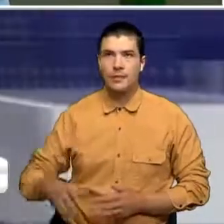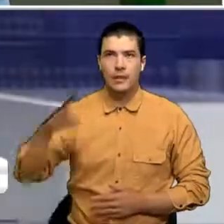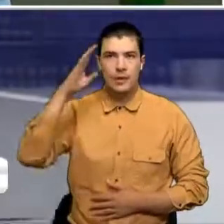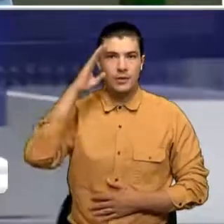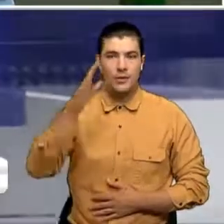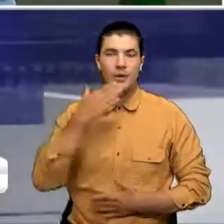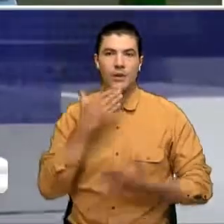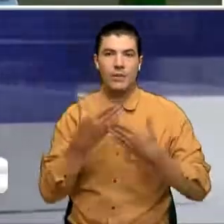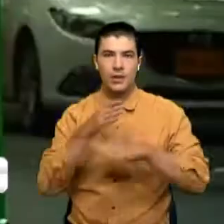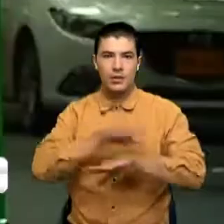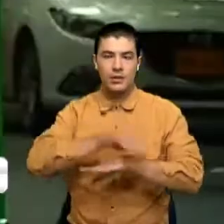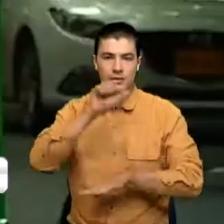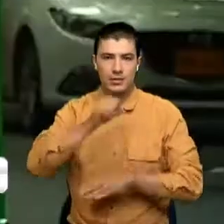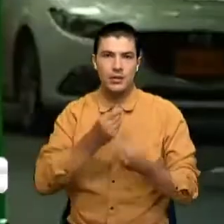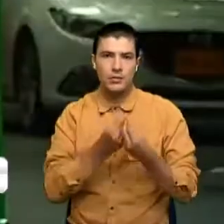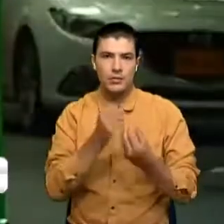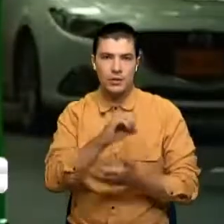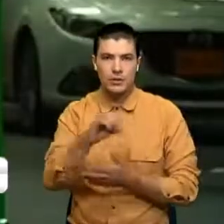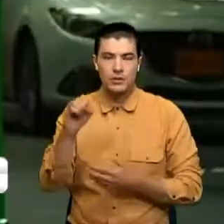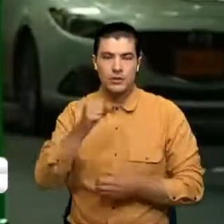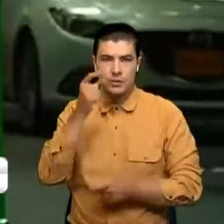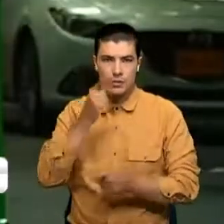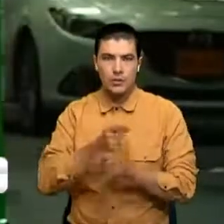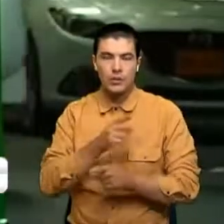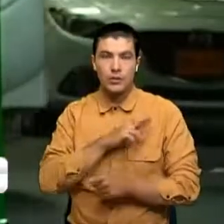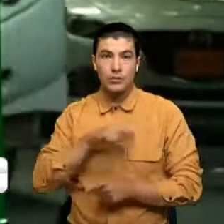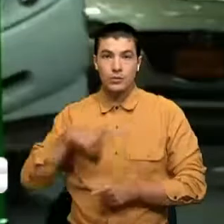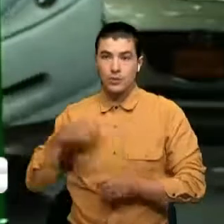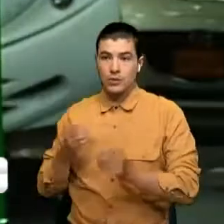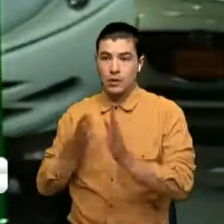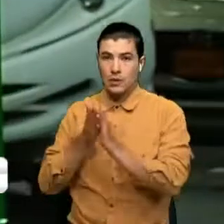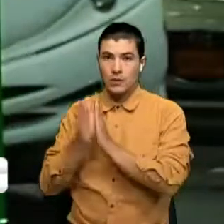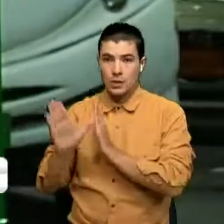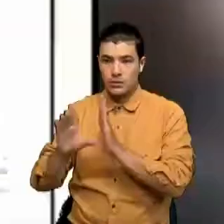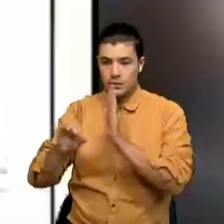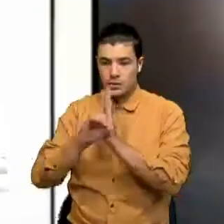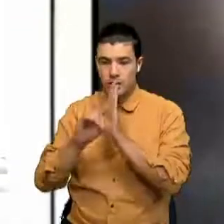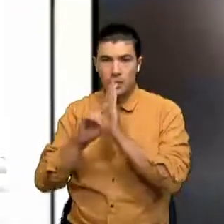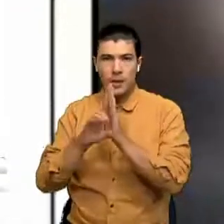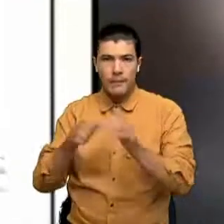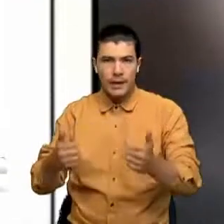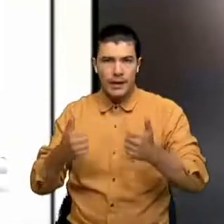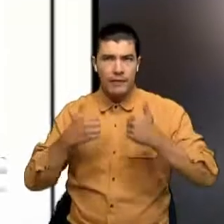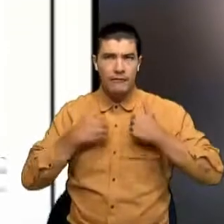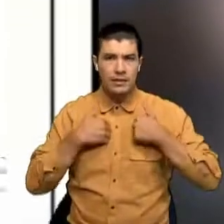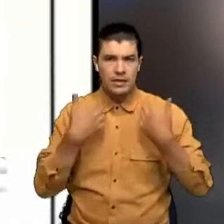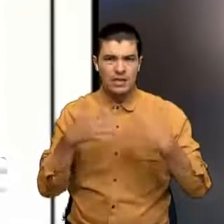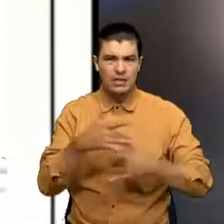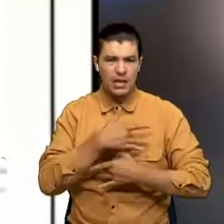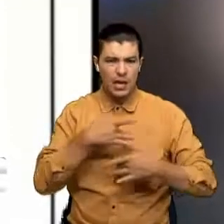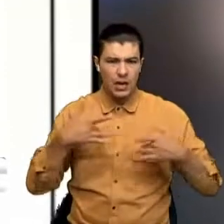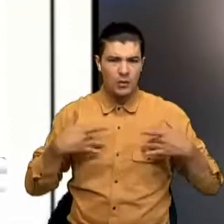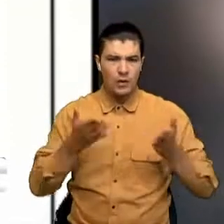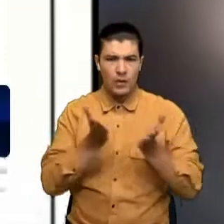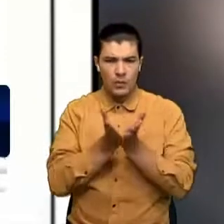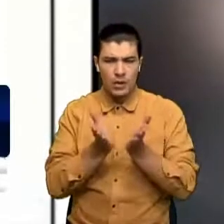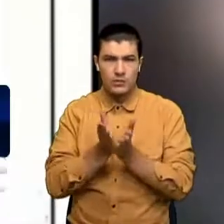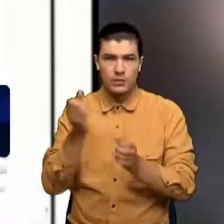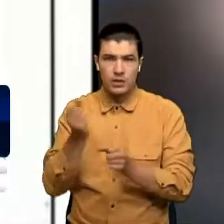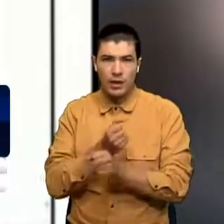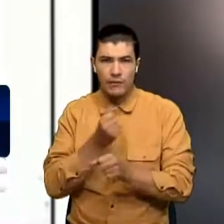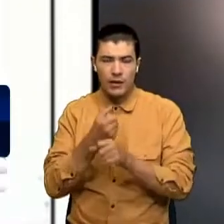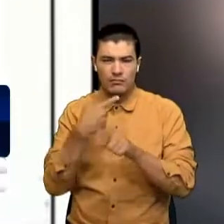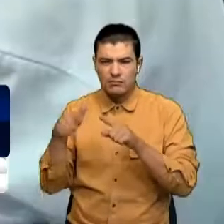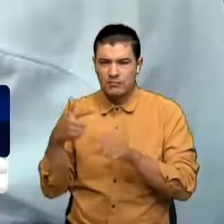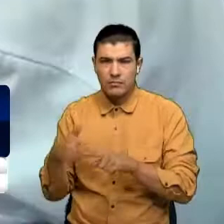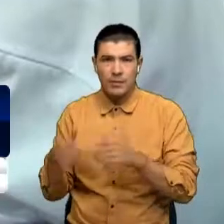buenas tardes compañeros y televidentes pues les contamos que este desierto estará beneficiando en salud educación trabajo y demás